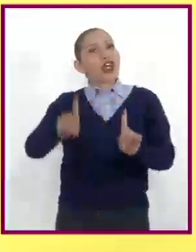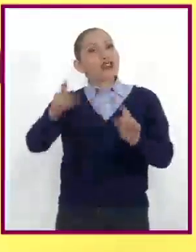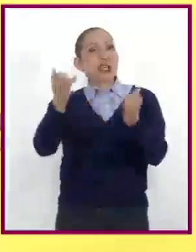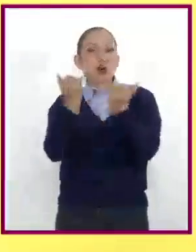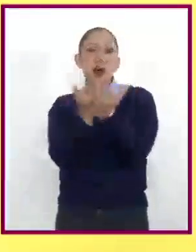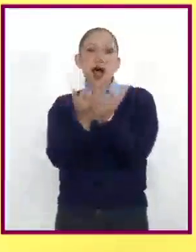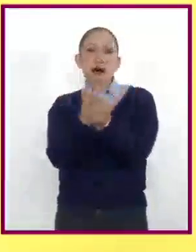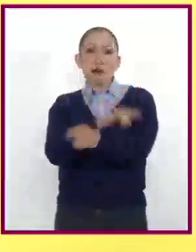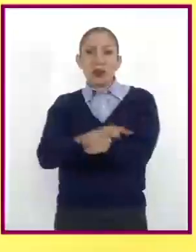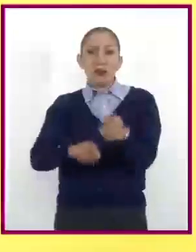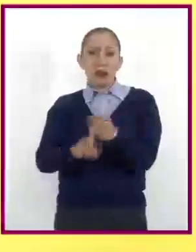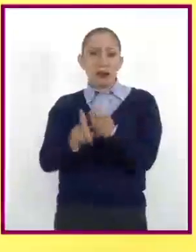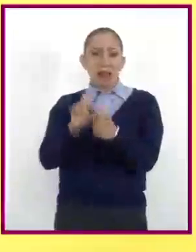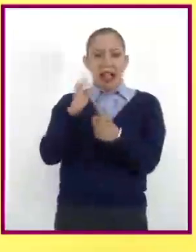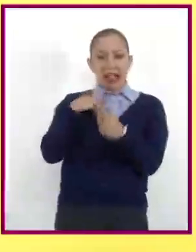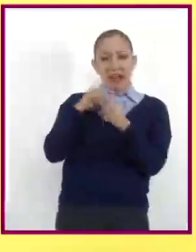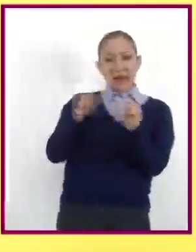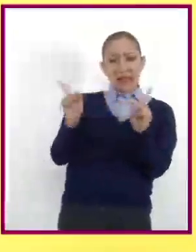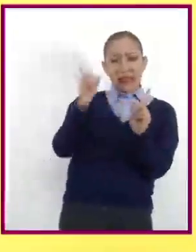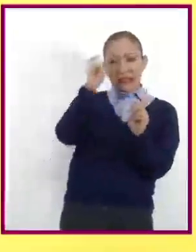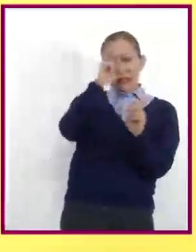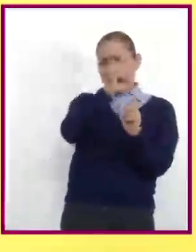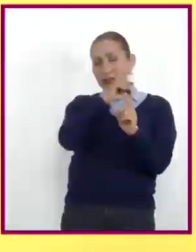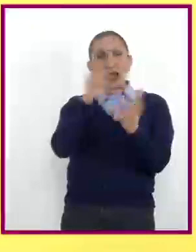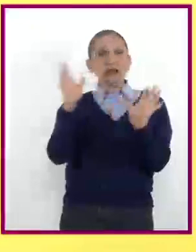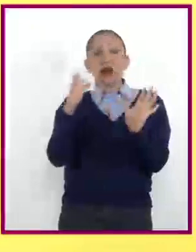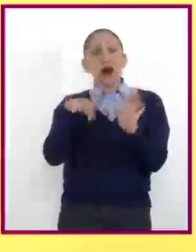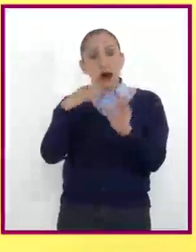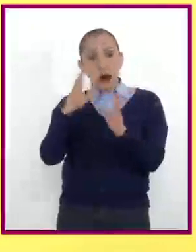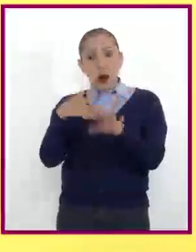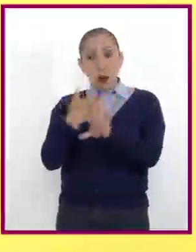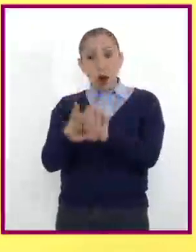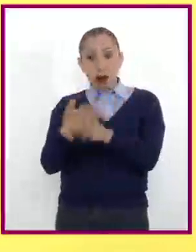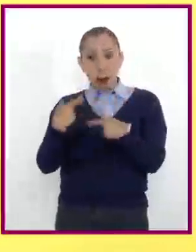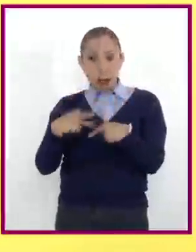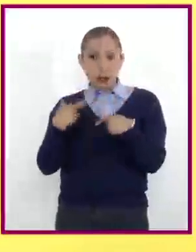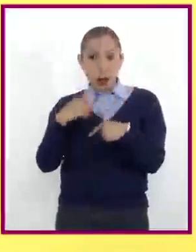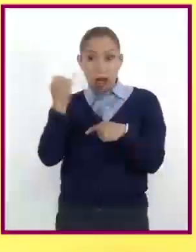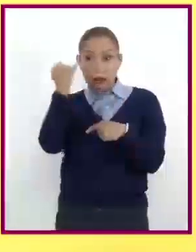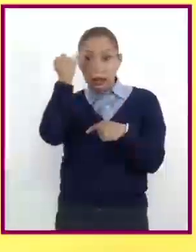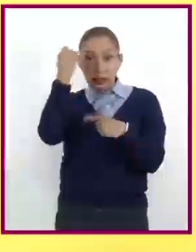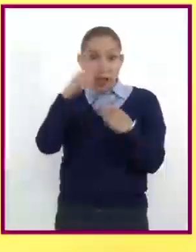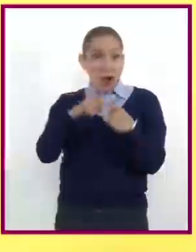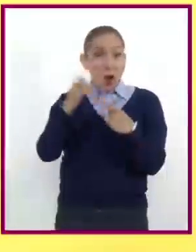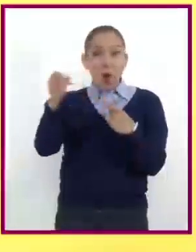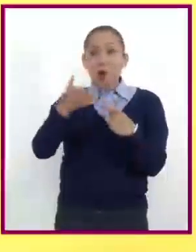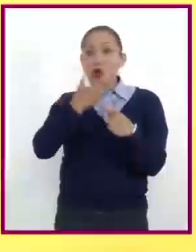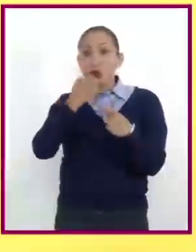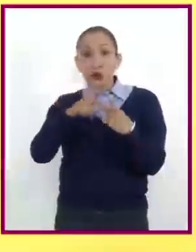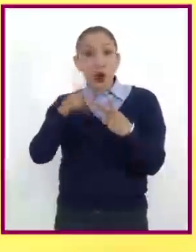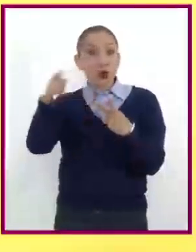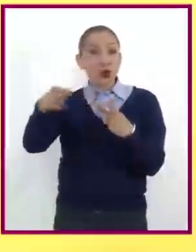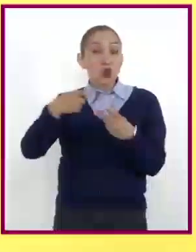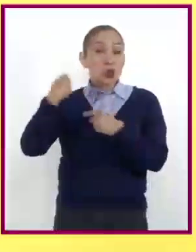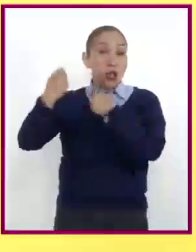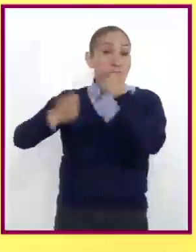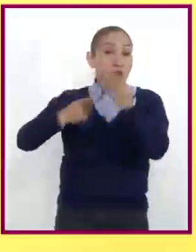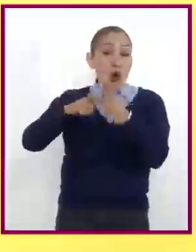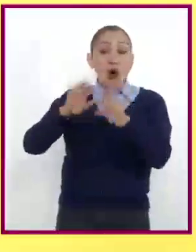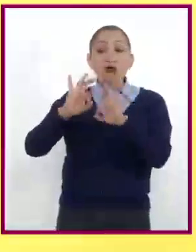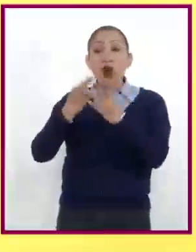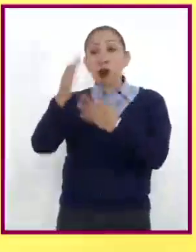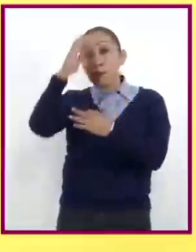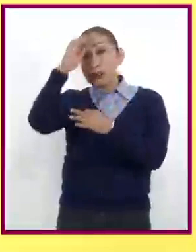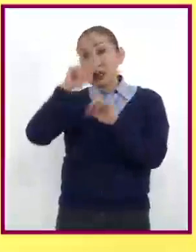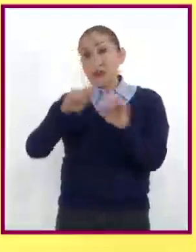igual a un problema. Atentamos contra la dignidad de las personas que tienen ideas, costumbres, tradiciones o formas